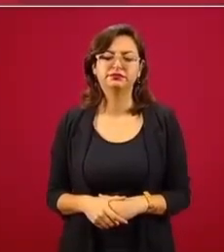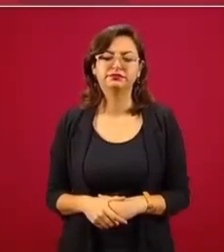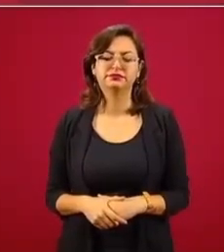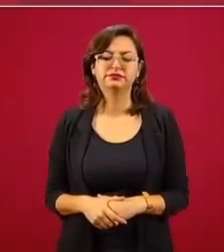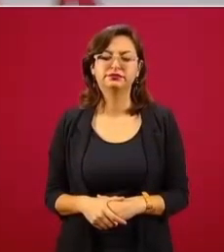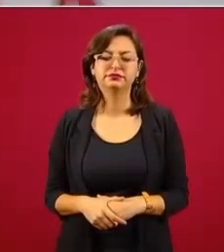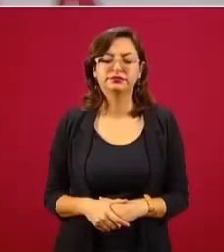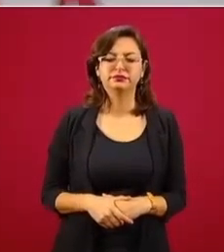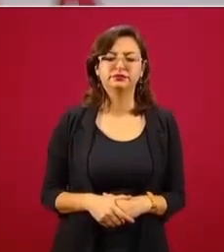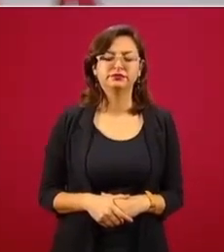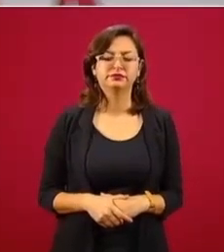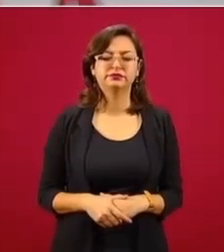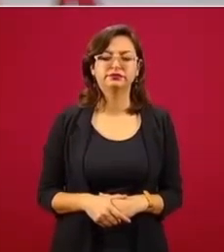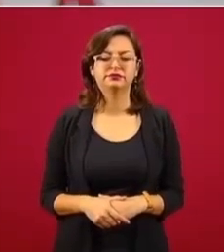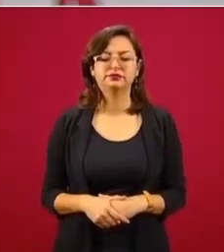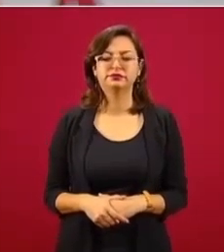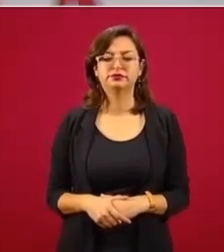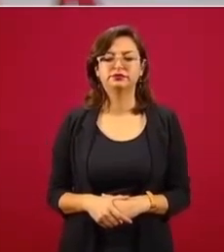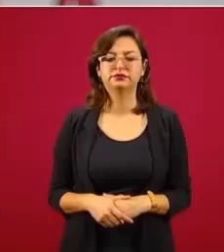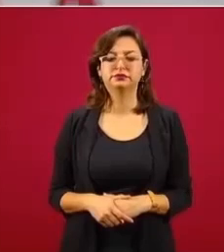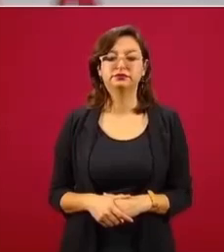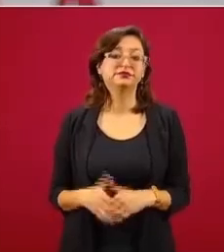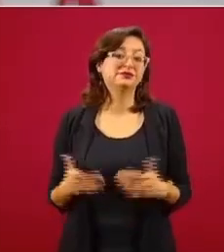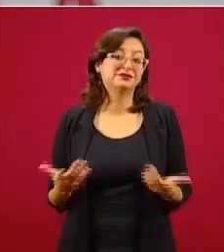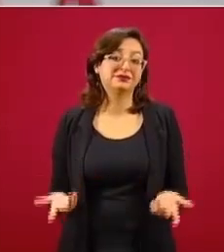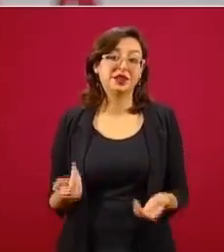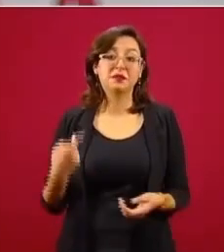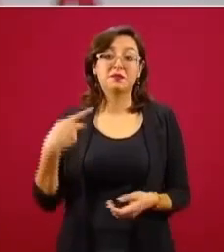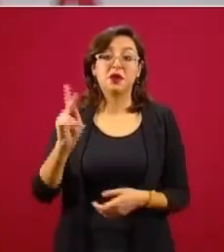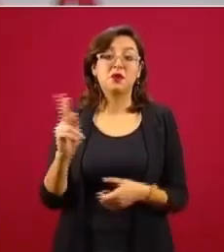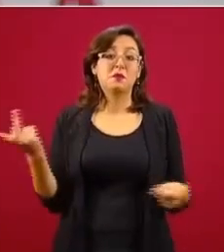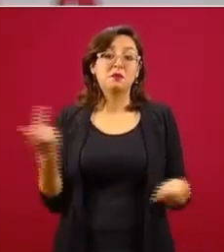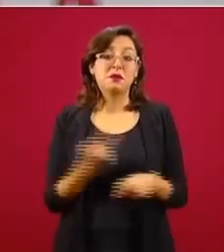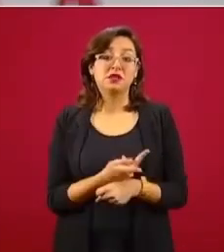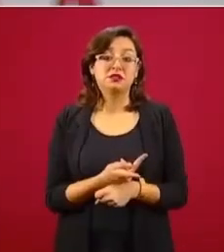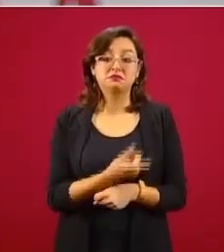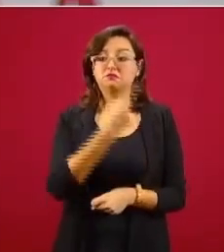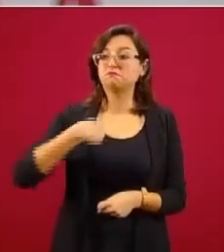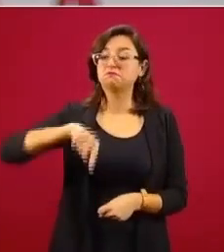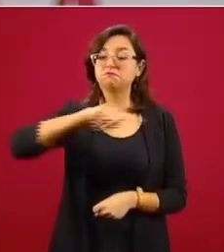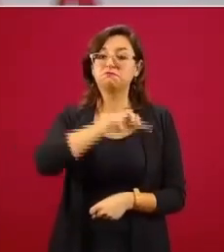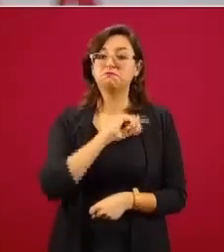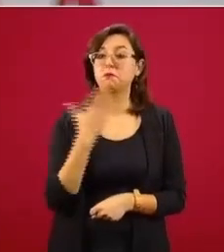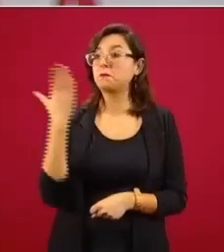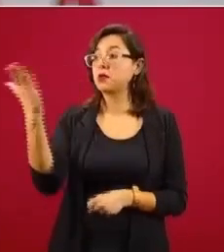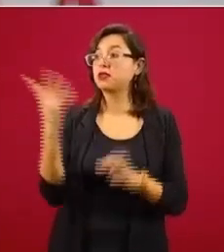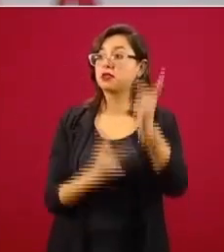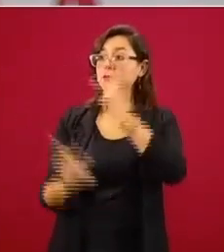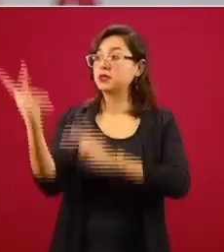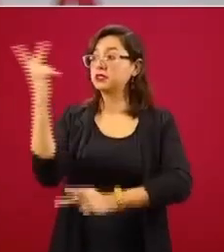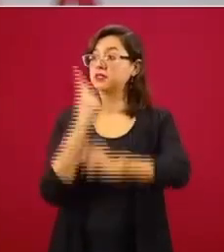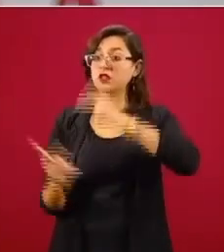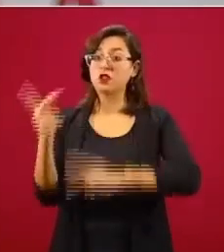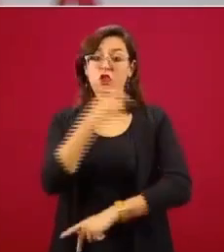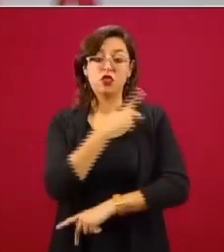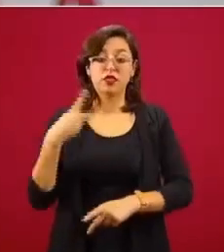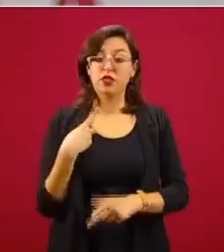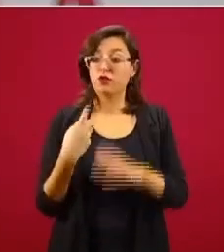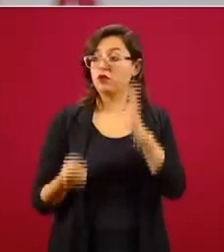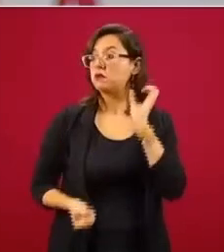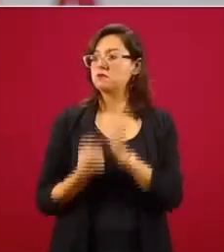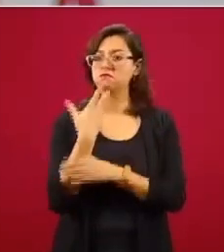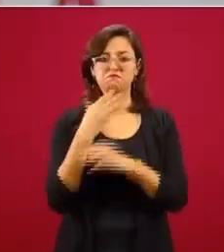como no contratamos créditos nuevos no hay